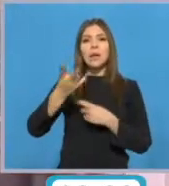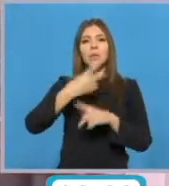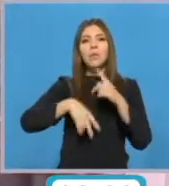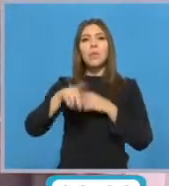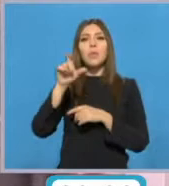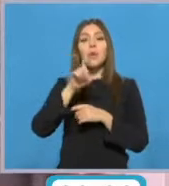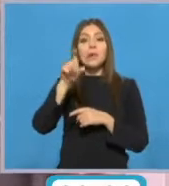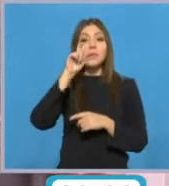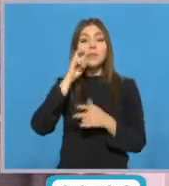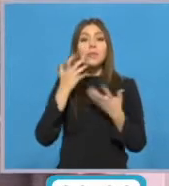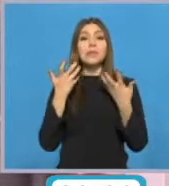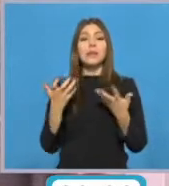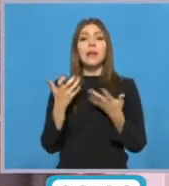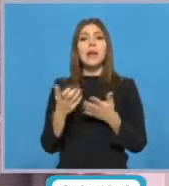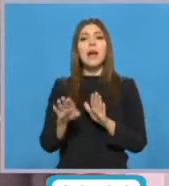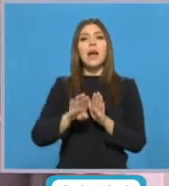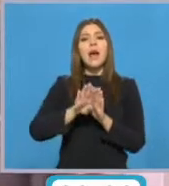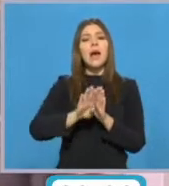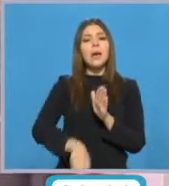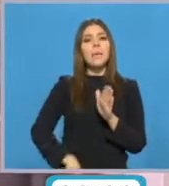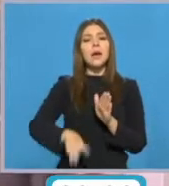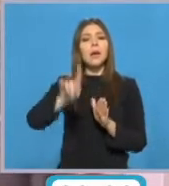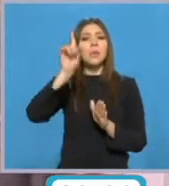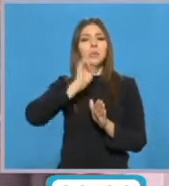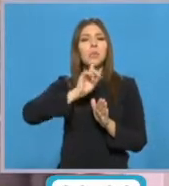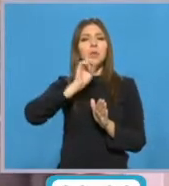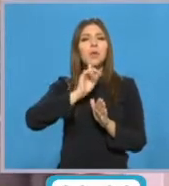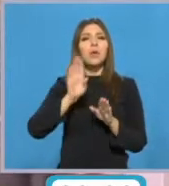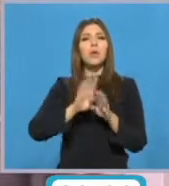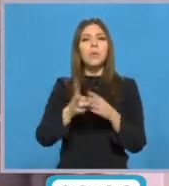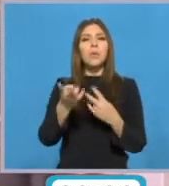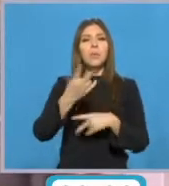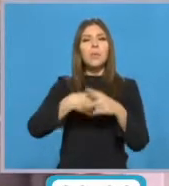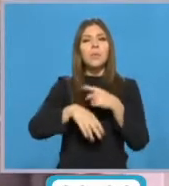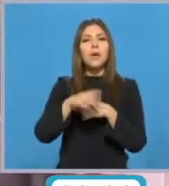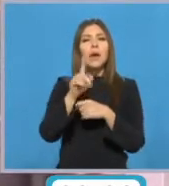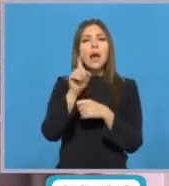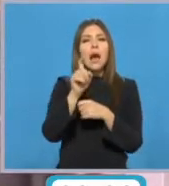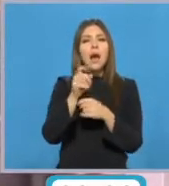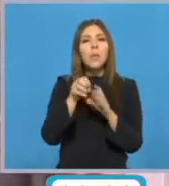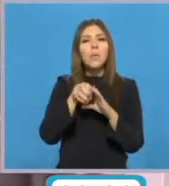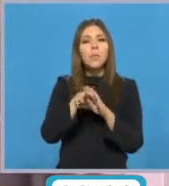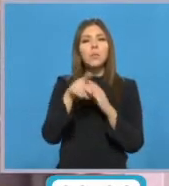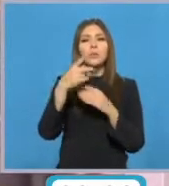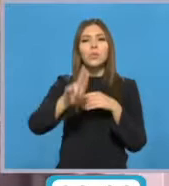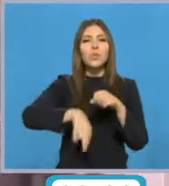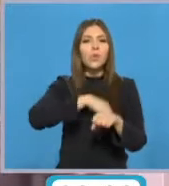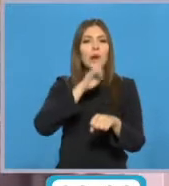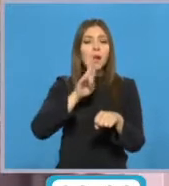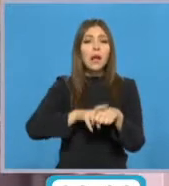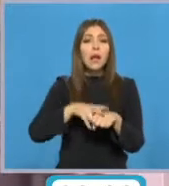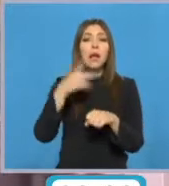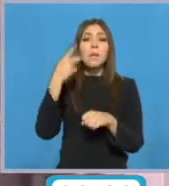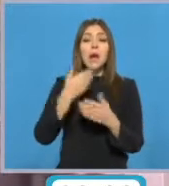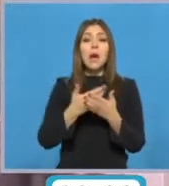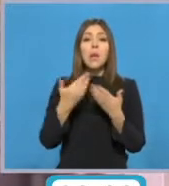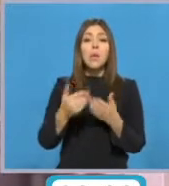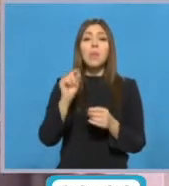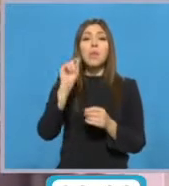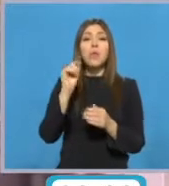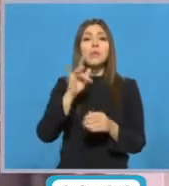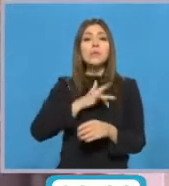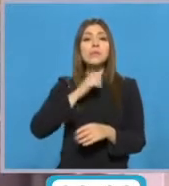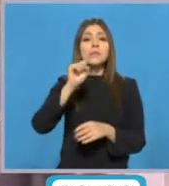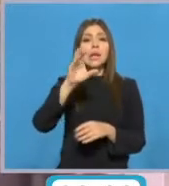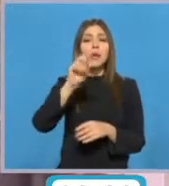estrógenos y progesterona, tendemos a perder también esta Pero lubricación estos te los natural. pueden recetar el médico Pero o puedes claro. tú comprarlos libremente.